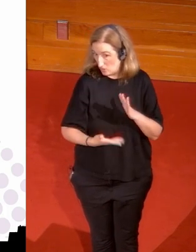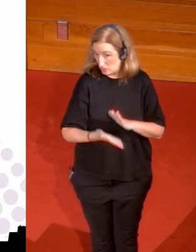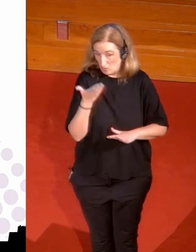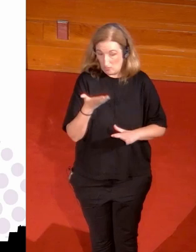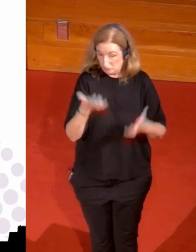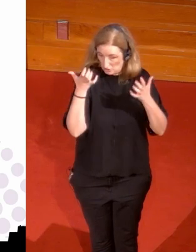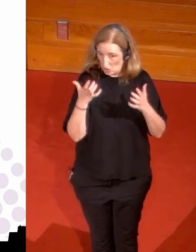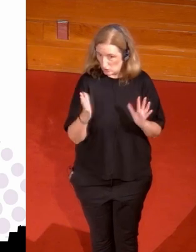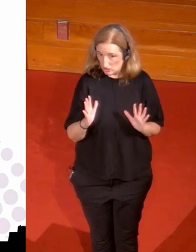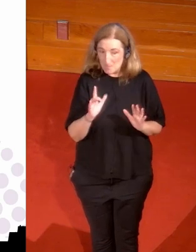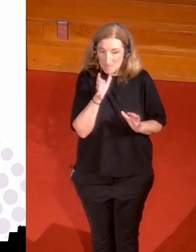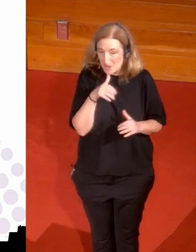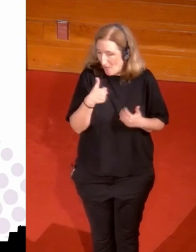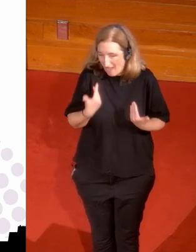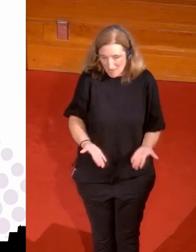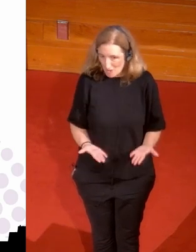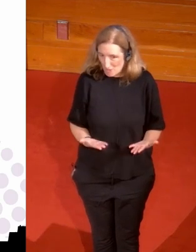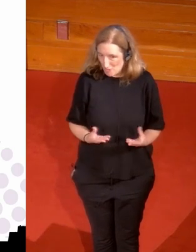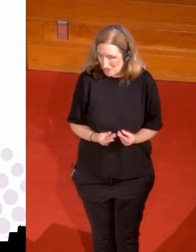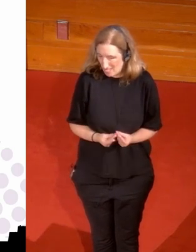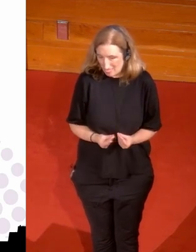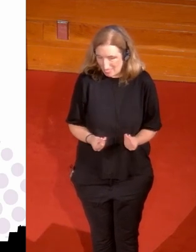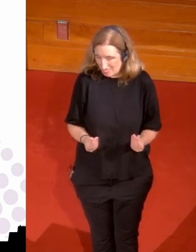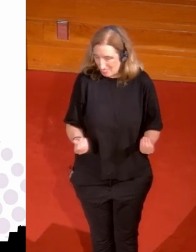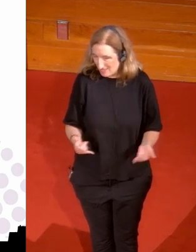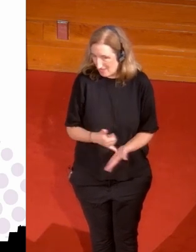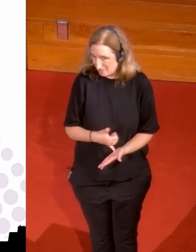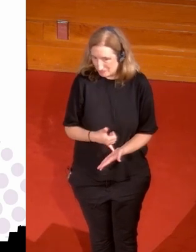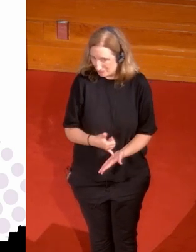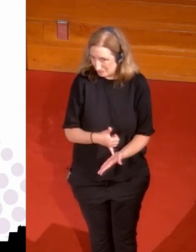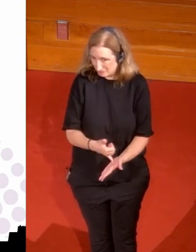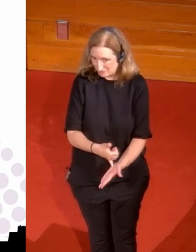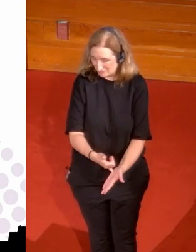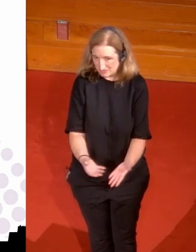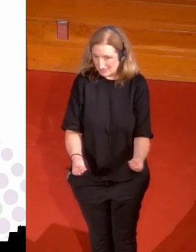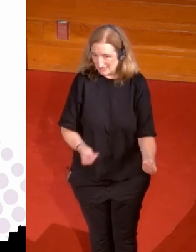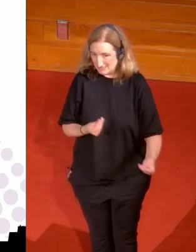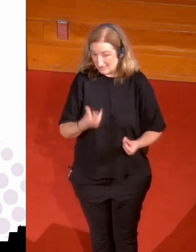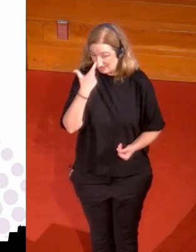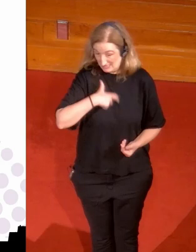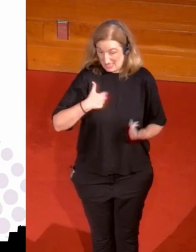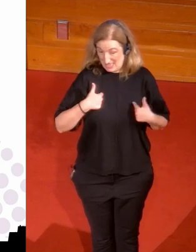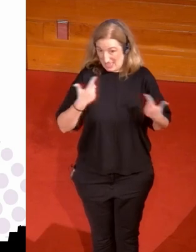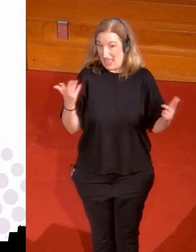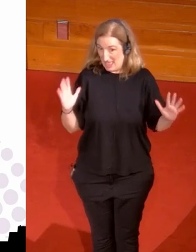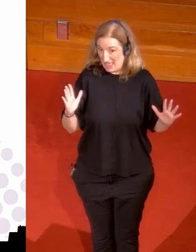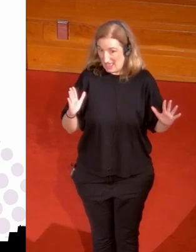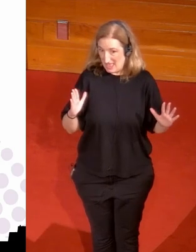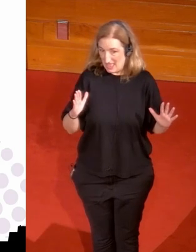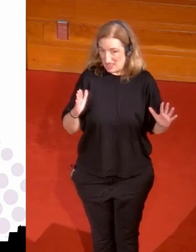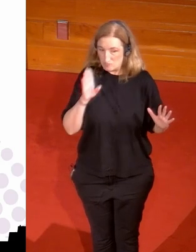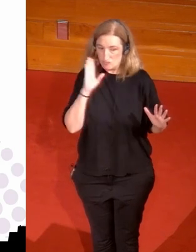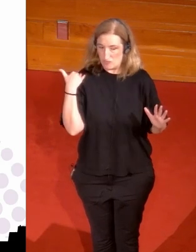20007 pero que se está disolviendo y claro él se supone que esa